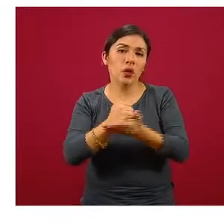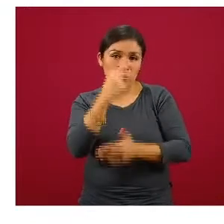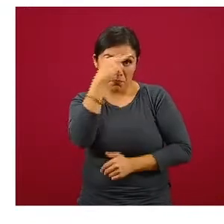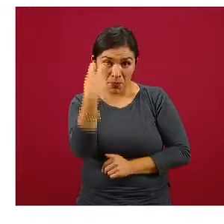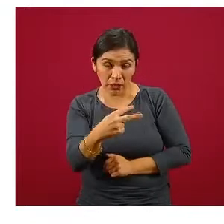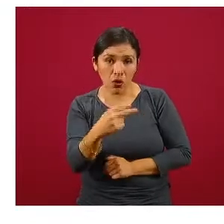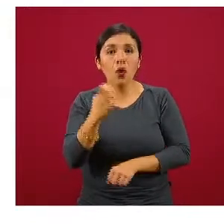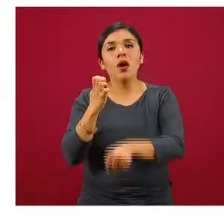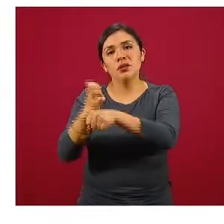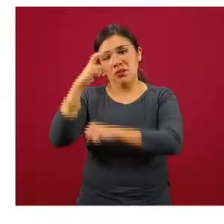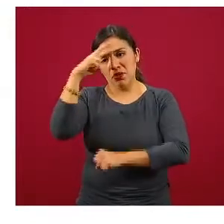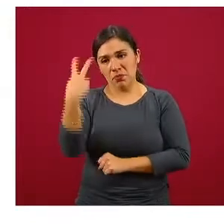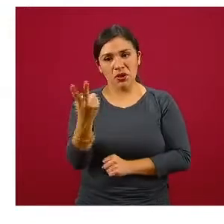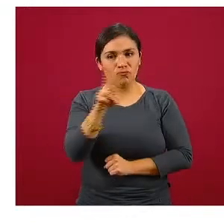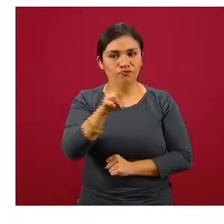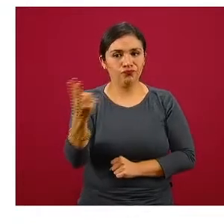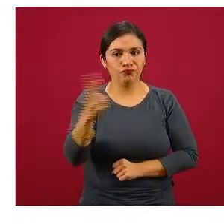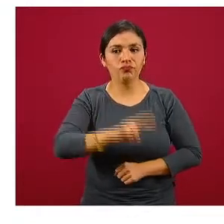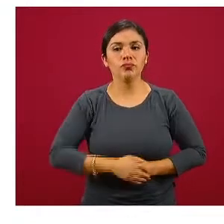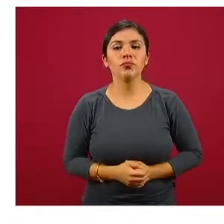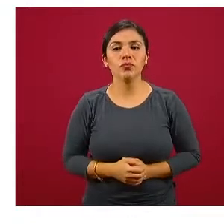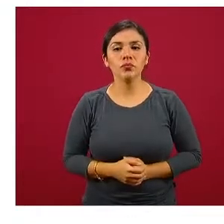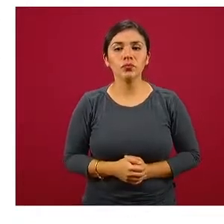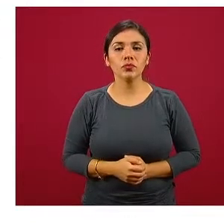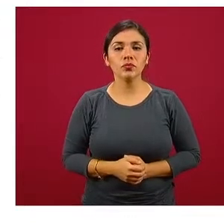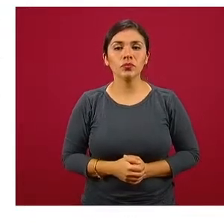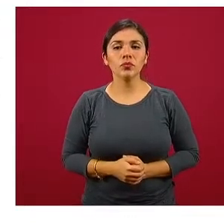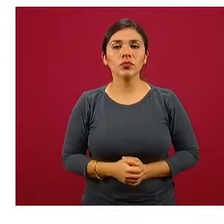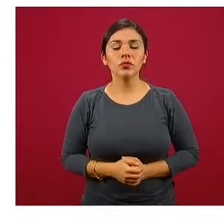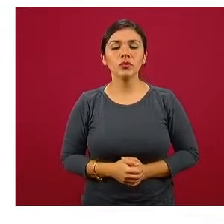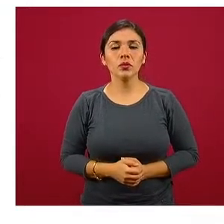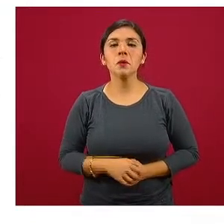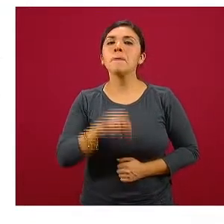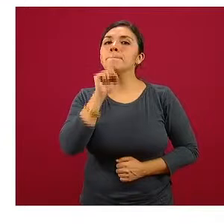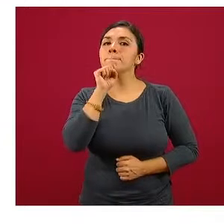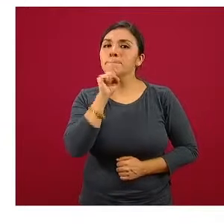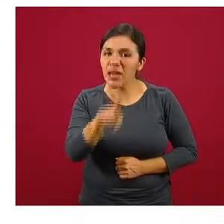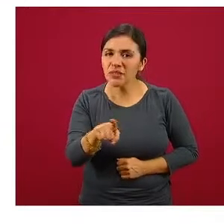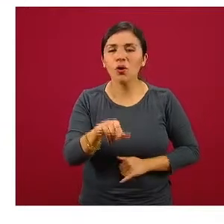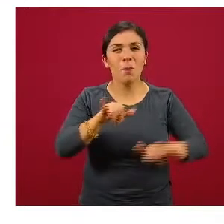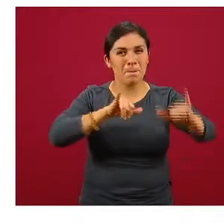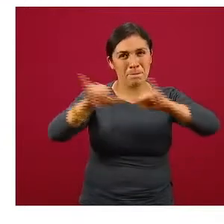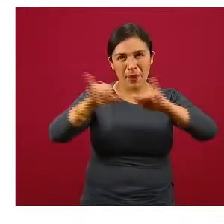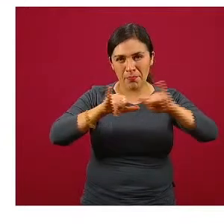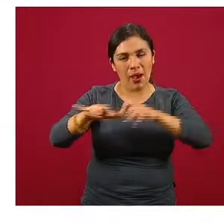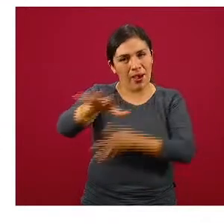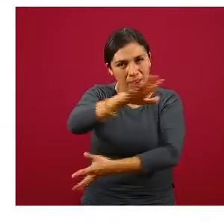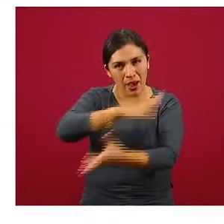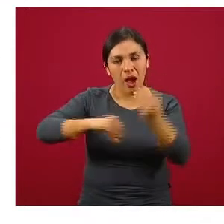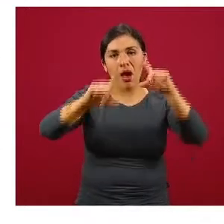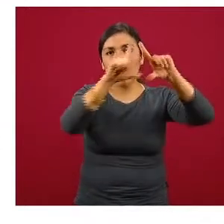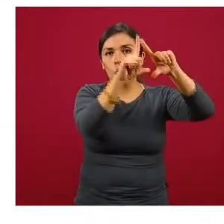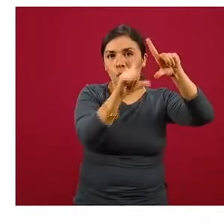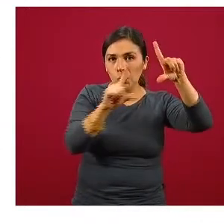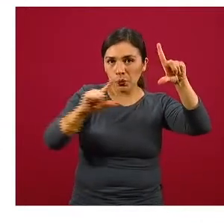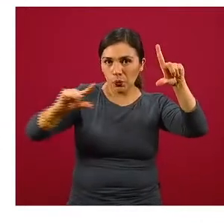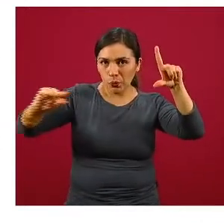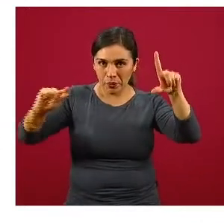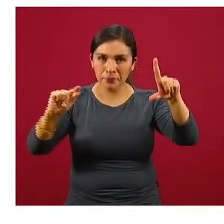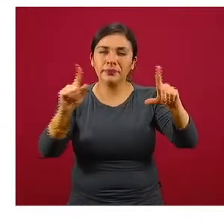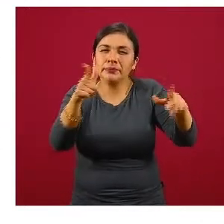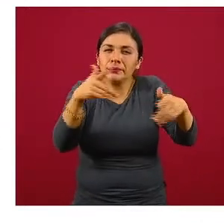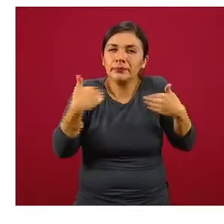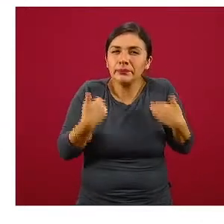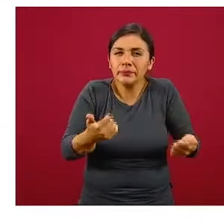el Estado de México. En la siguiente diapositiva vemos esta misma distribución, pero ahora en orden descendente, para